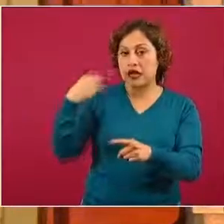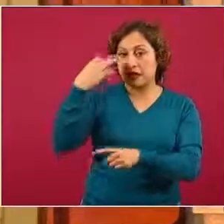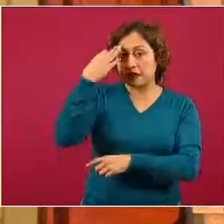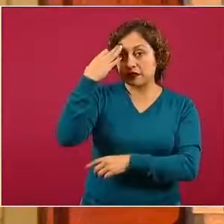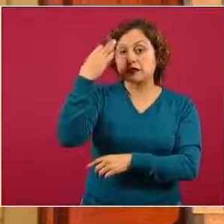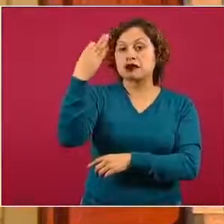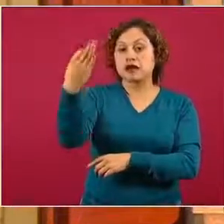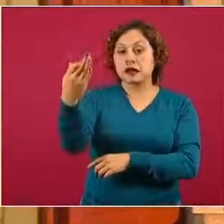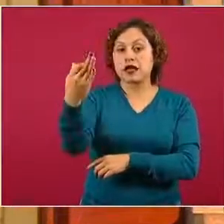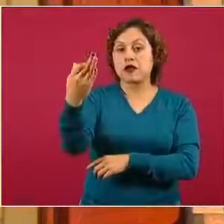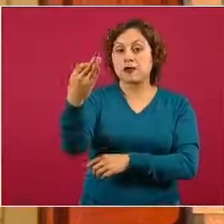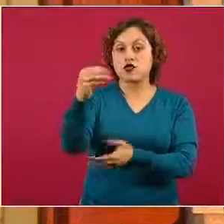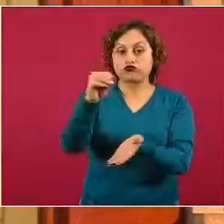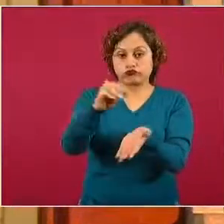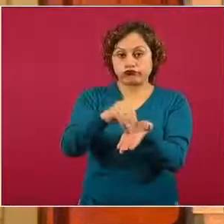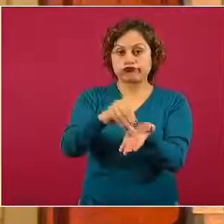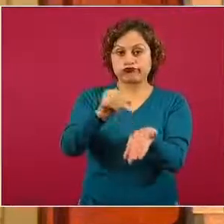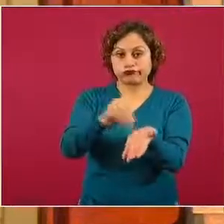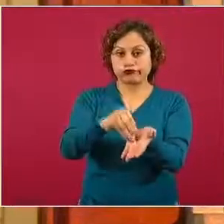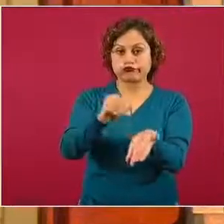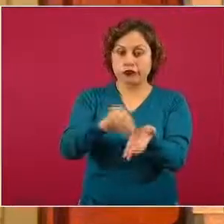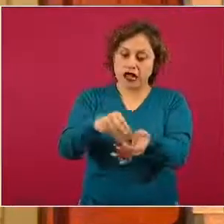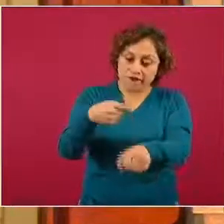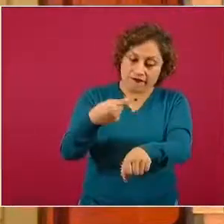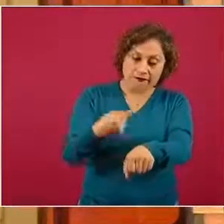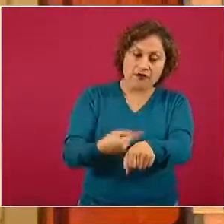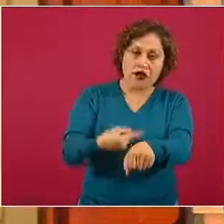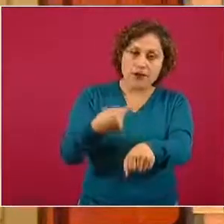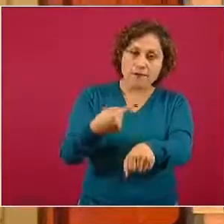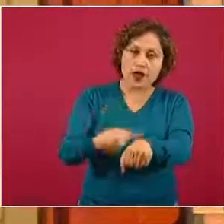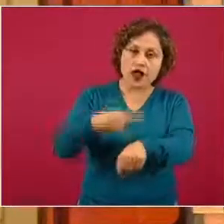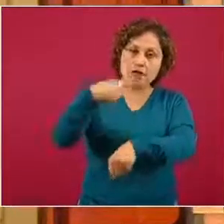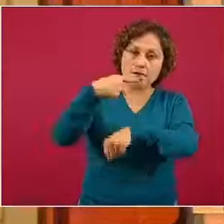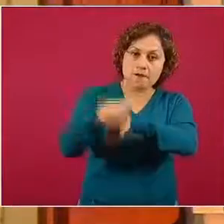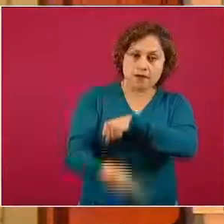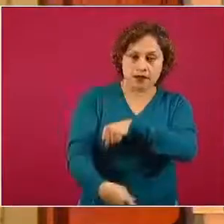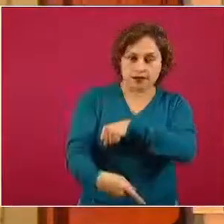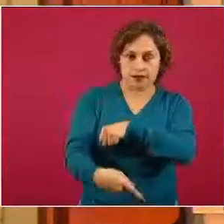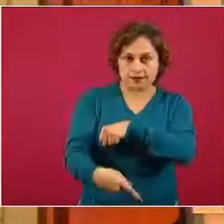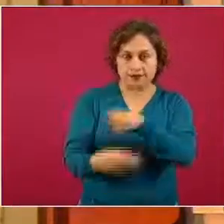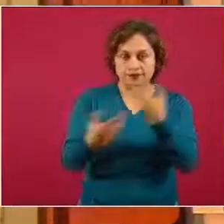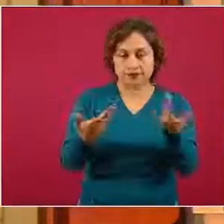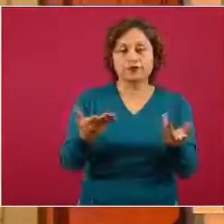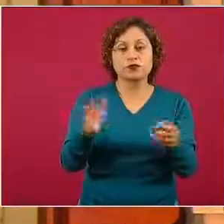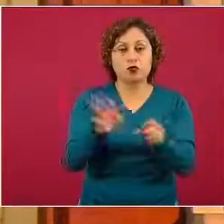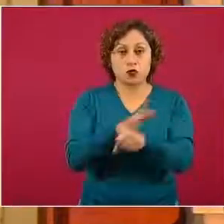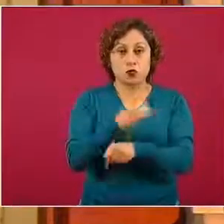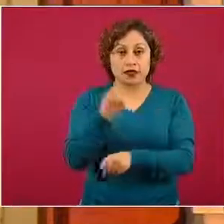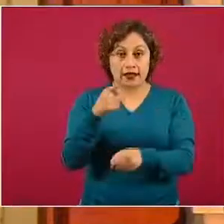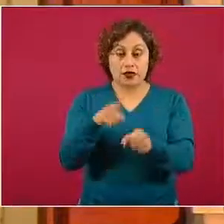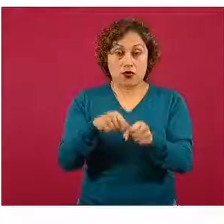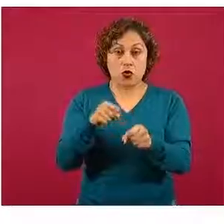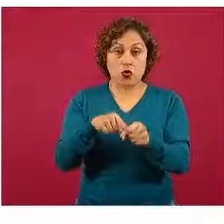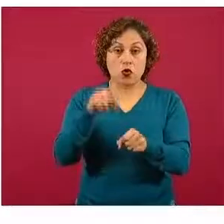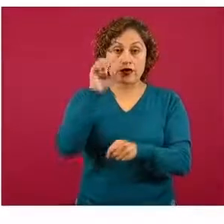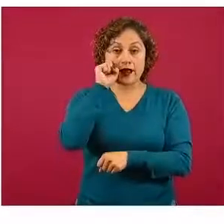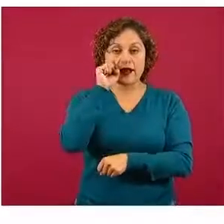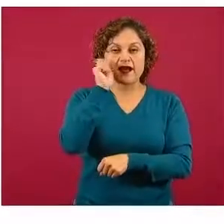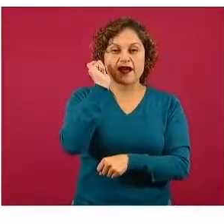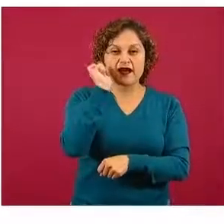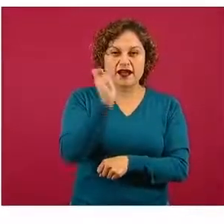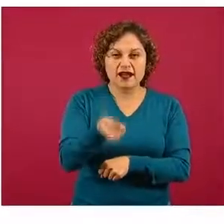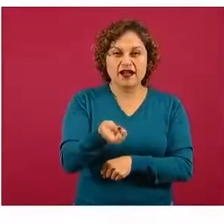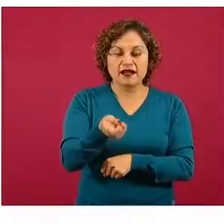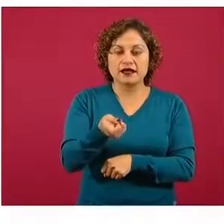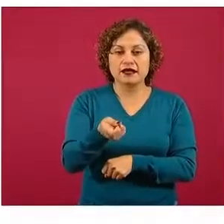digamos, cercano al máximo, o sea, estando en color naranja, que es un riesgo alto, están cerca